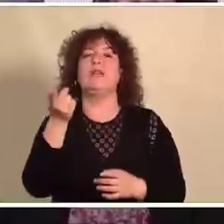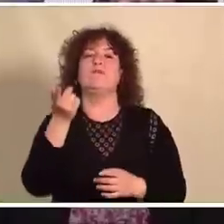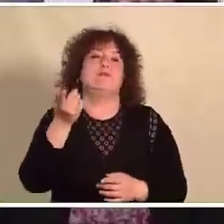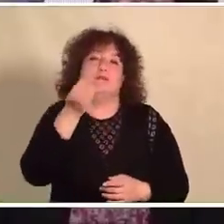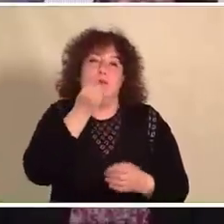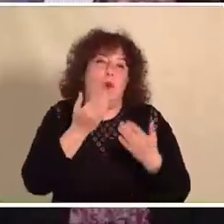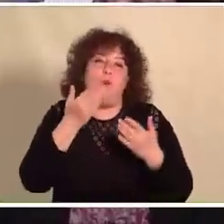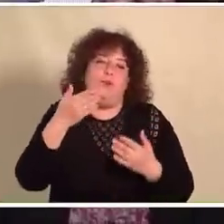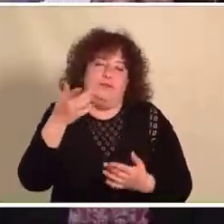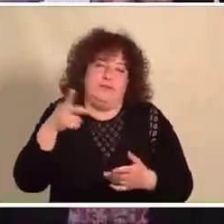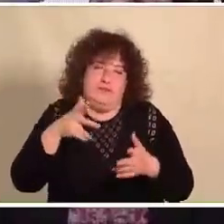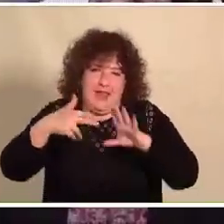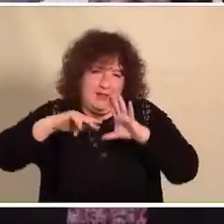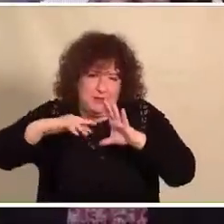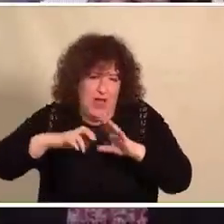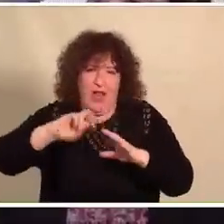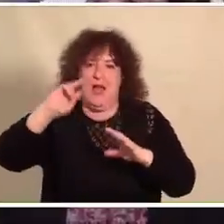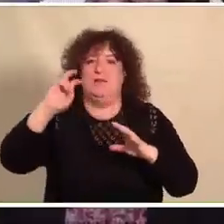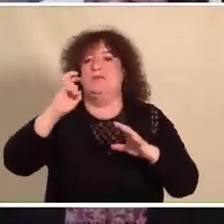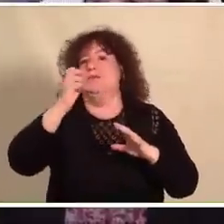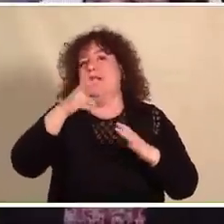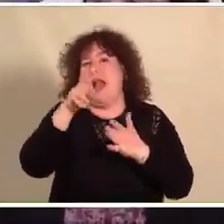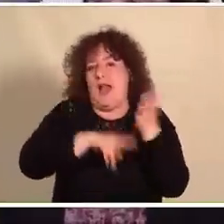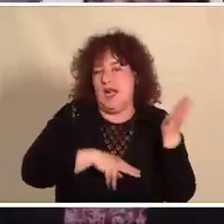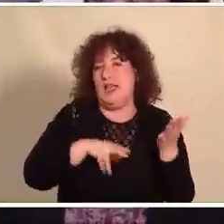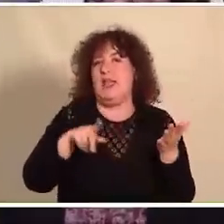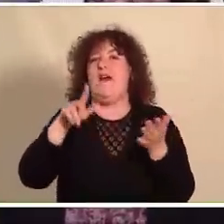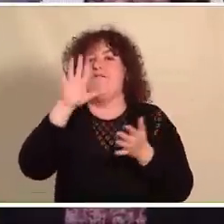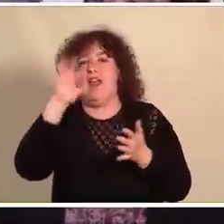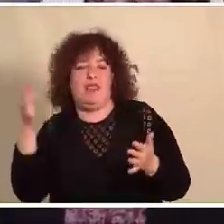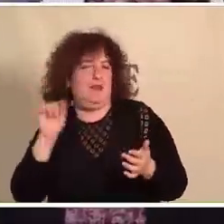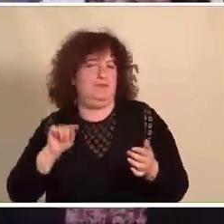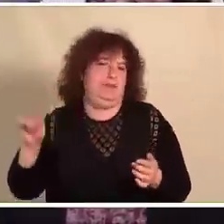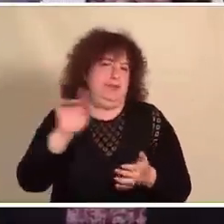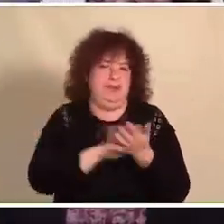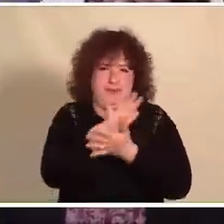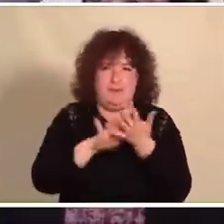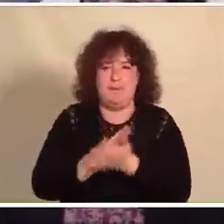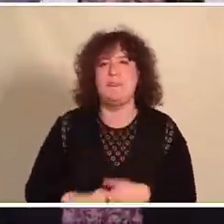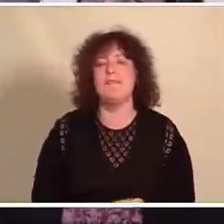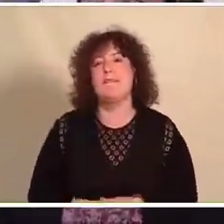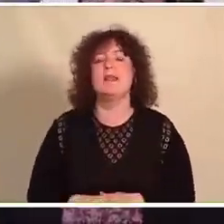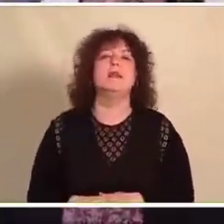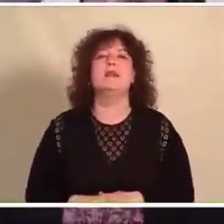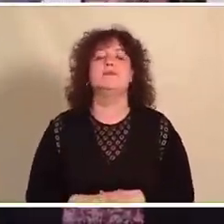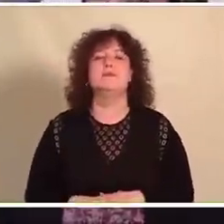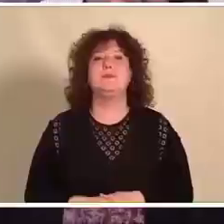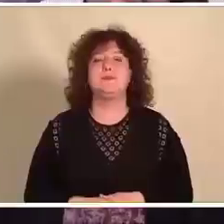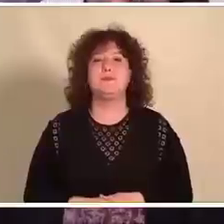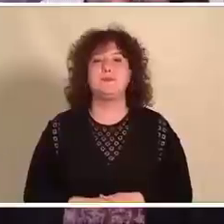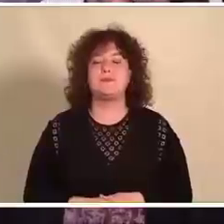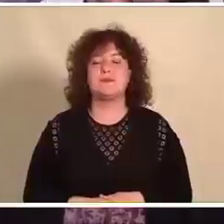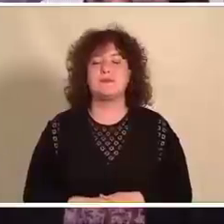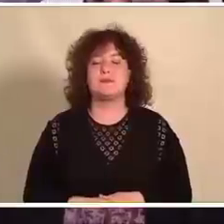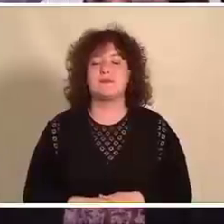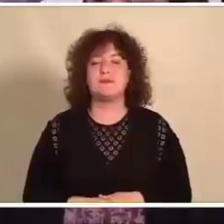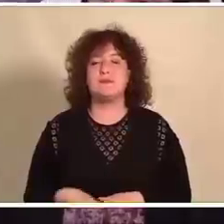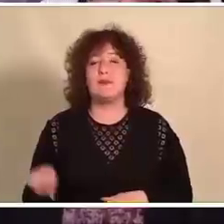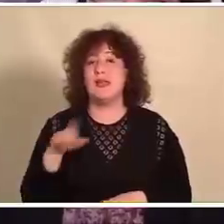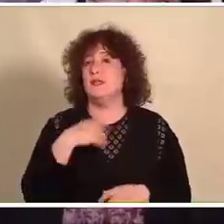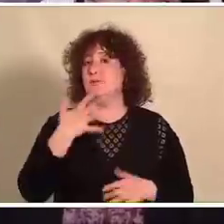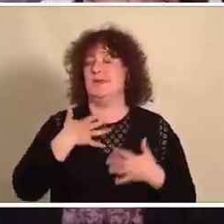bienvenidos y bienvenidas todos y todas es un honor para mí inaugurar esta conferencia europea por la paz